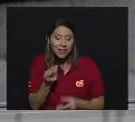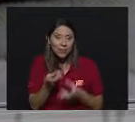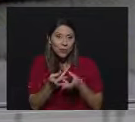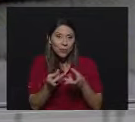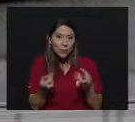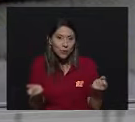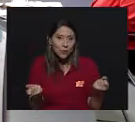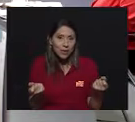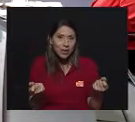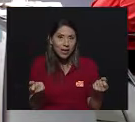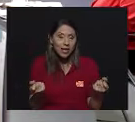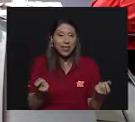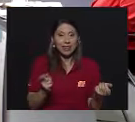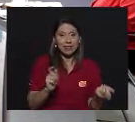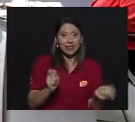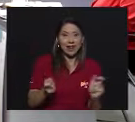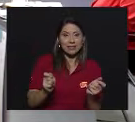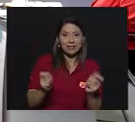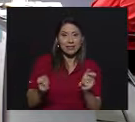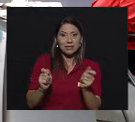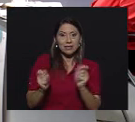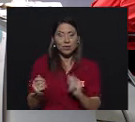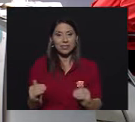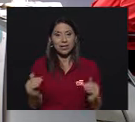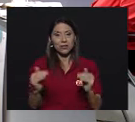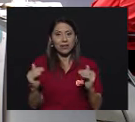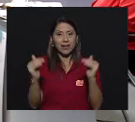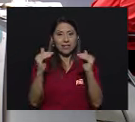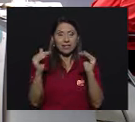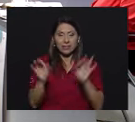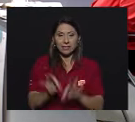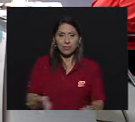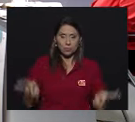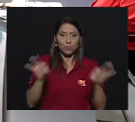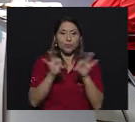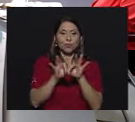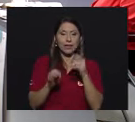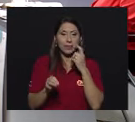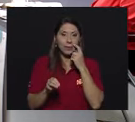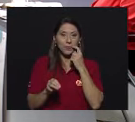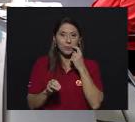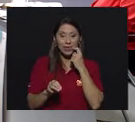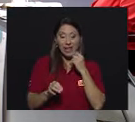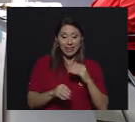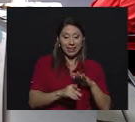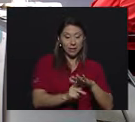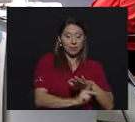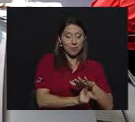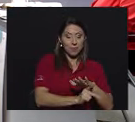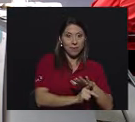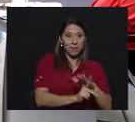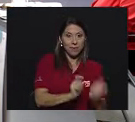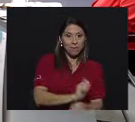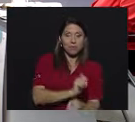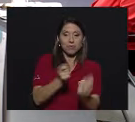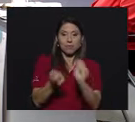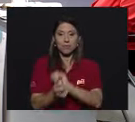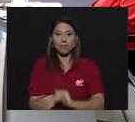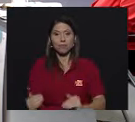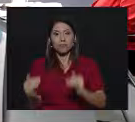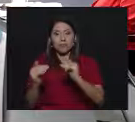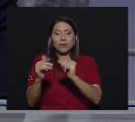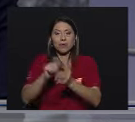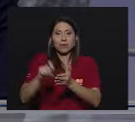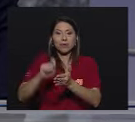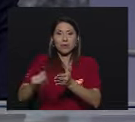resuelto tampoco el tema de las transiciones en los niveles, que es muy importante y que nos lo hablaba ahorita Isabel, ni de preescolar a primaria